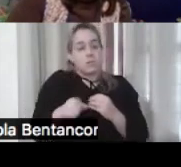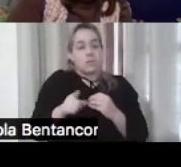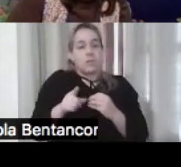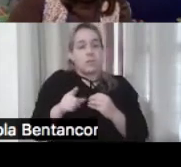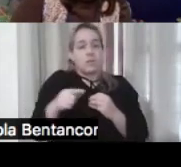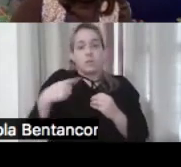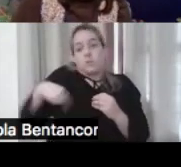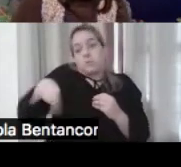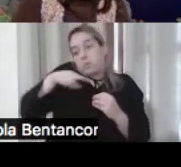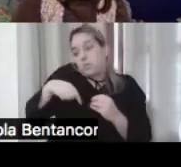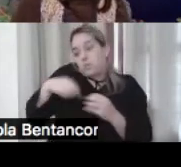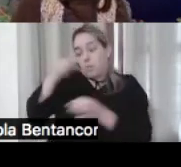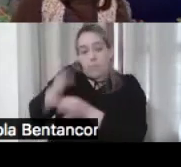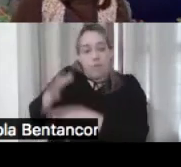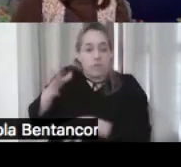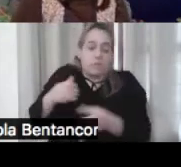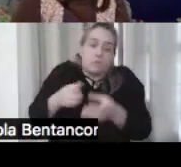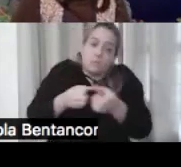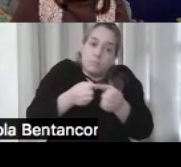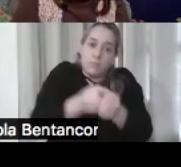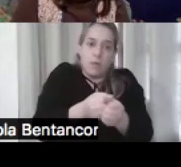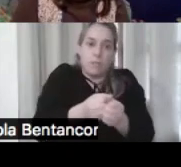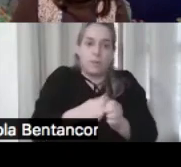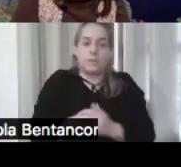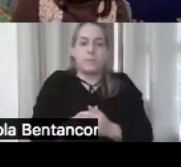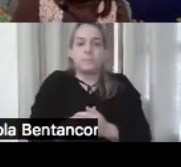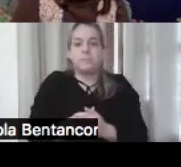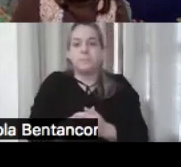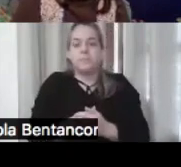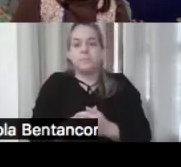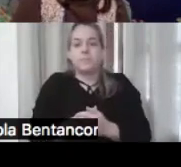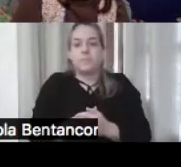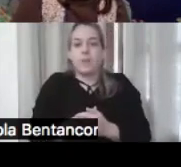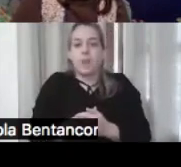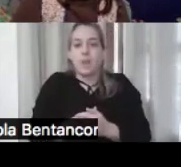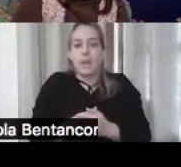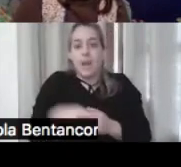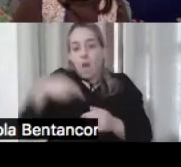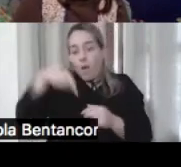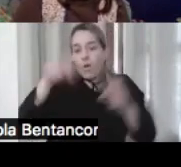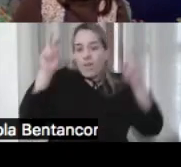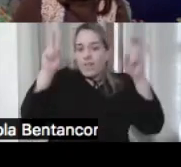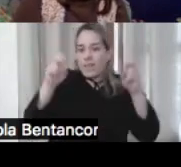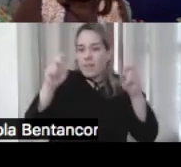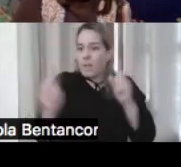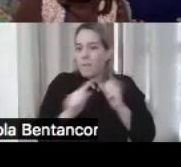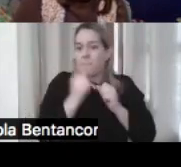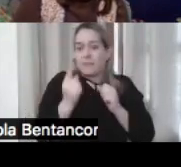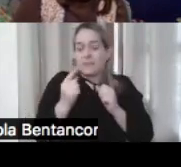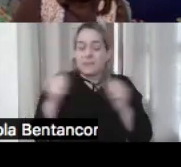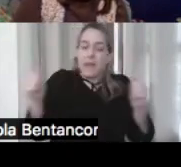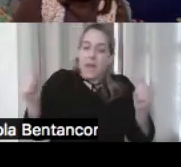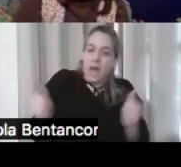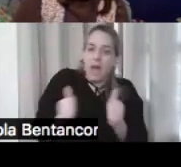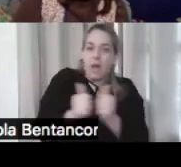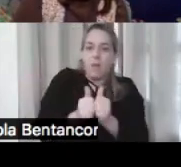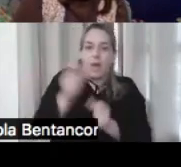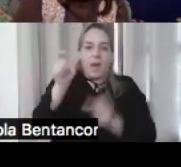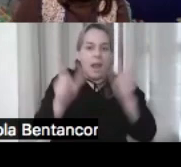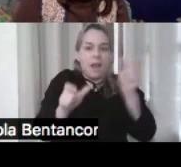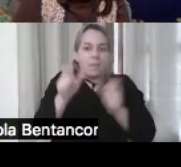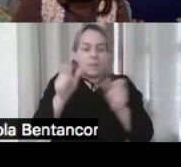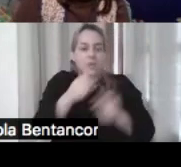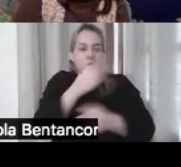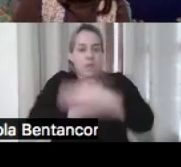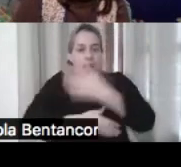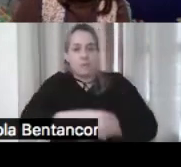a intervenir. Y como lo que nos convoca hoy es el acompañamiento de las lactancias de las personas con discapacidad,